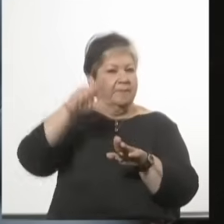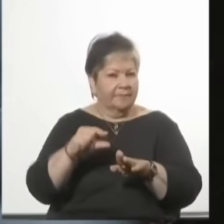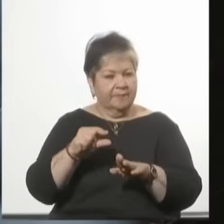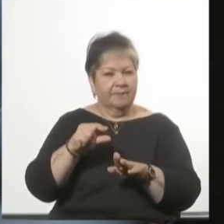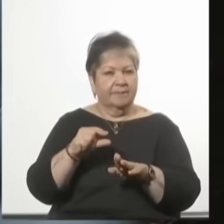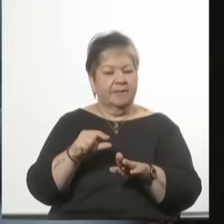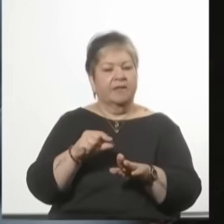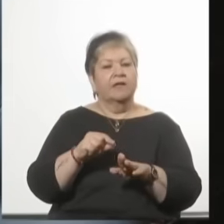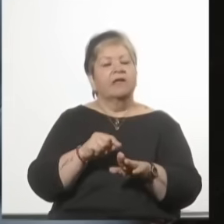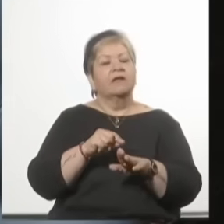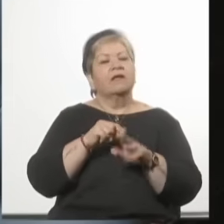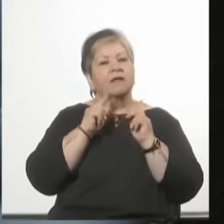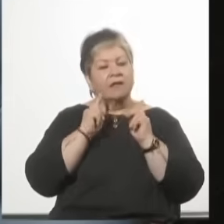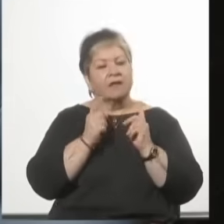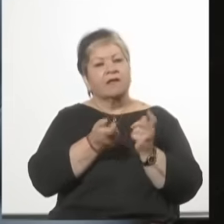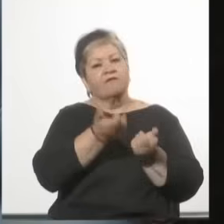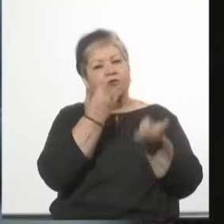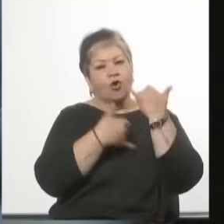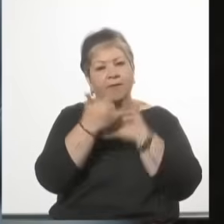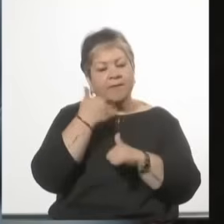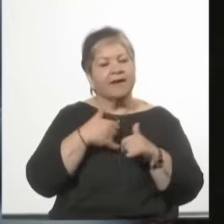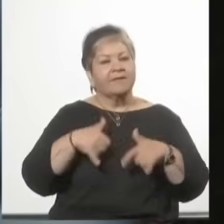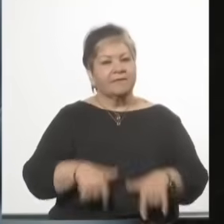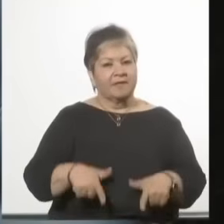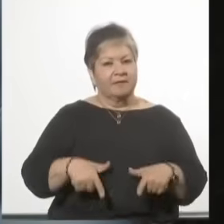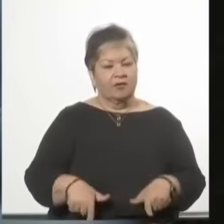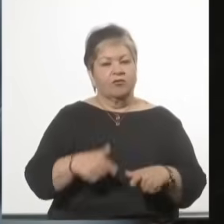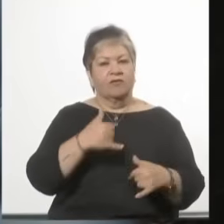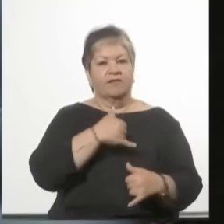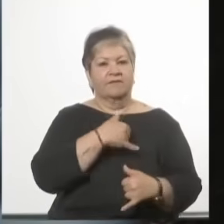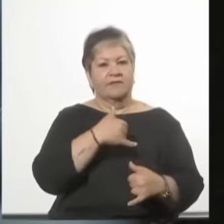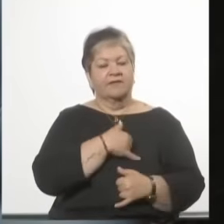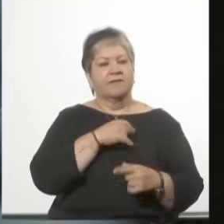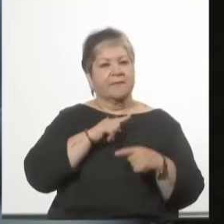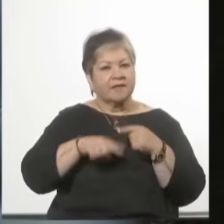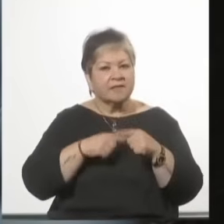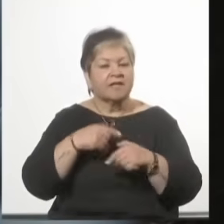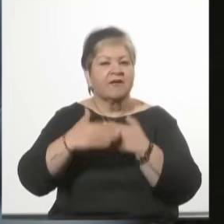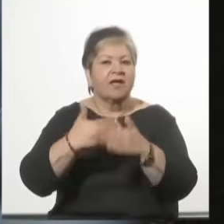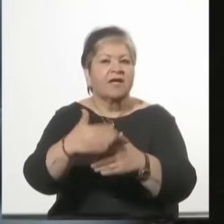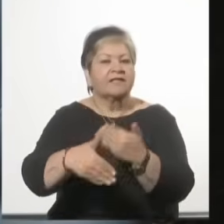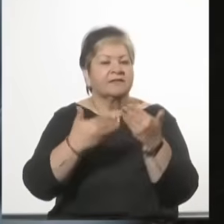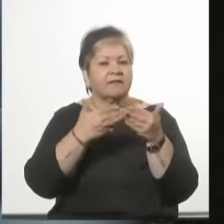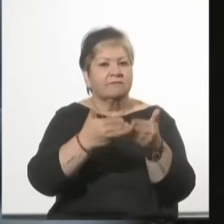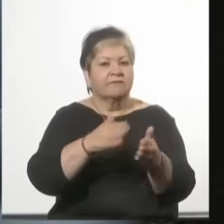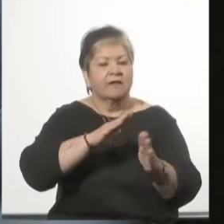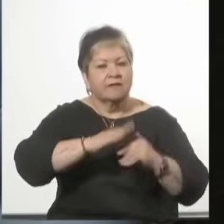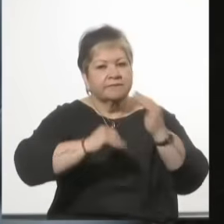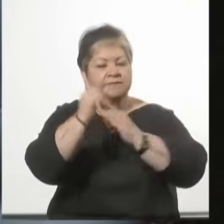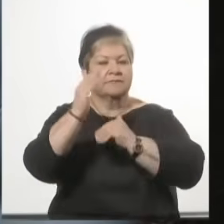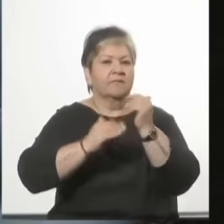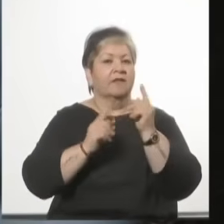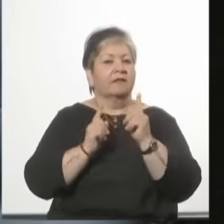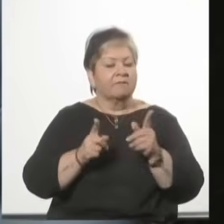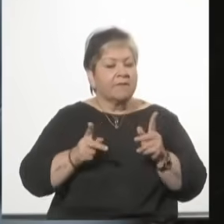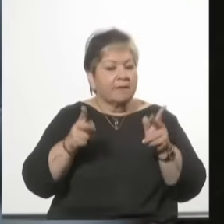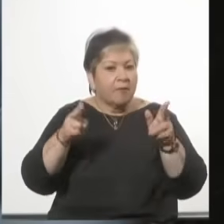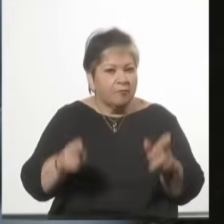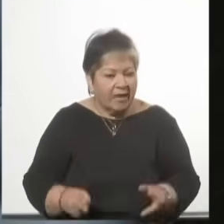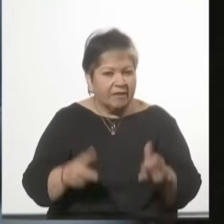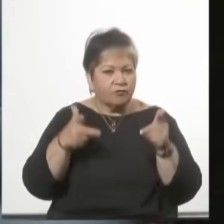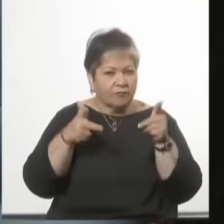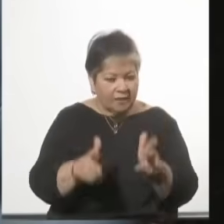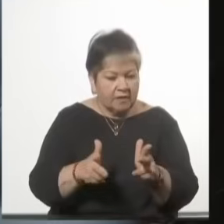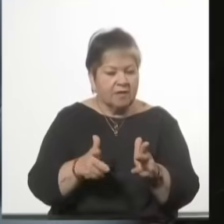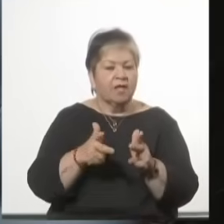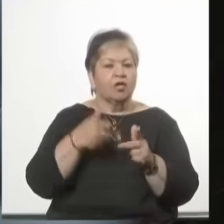mantener informado al Ministerio de Defensa Nacional sobre sus avances, considerando la trascendencia de los plazos del contrato y a fin de